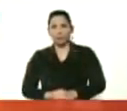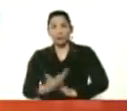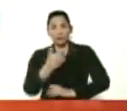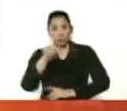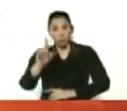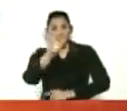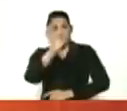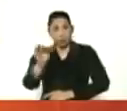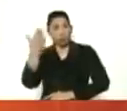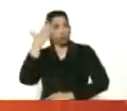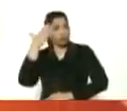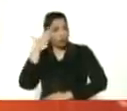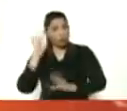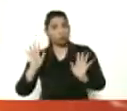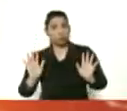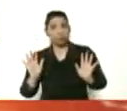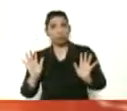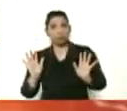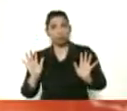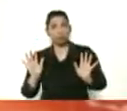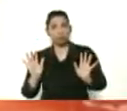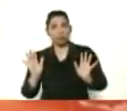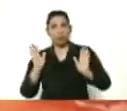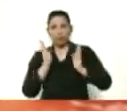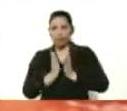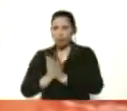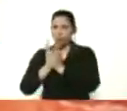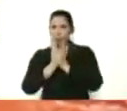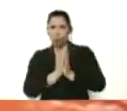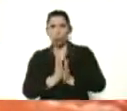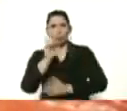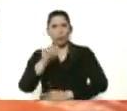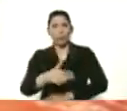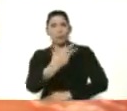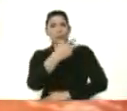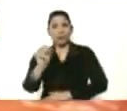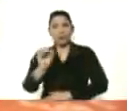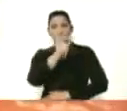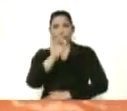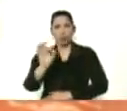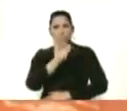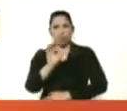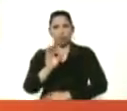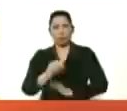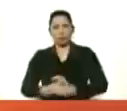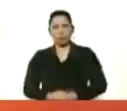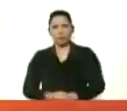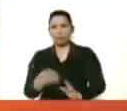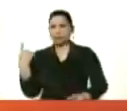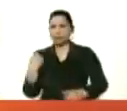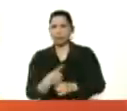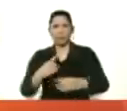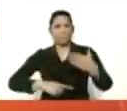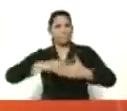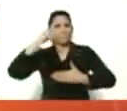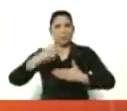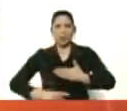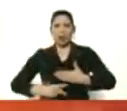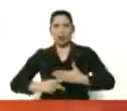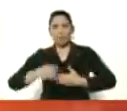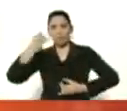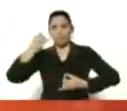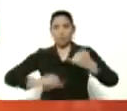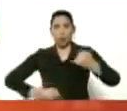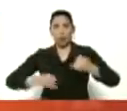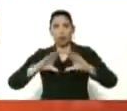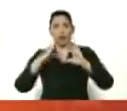31%, Jorge, ya sabes. Y el estudio a distancia, 30%, hay que aumentarlo con el plan de culminación de